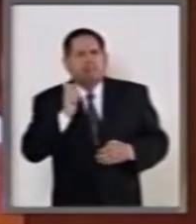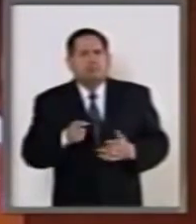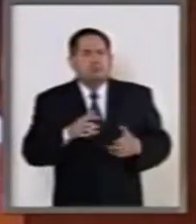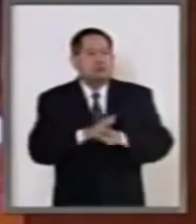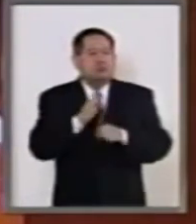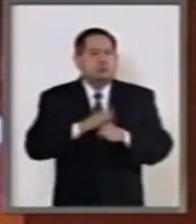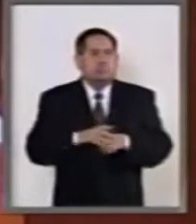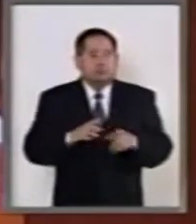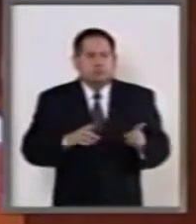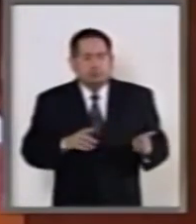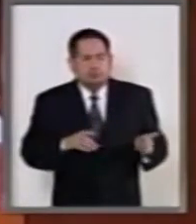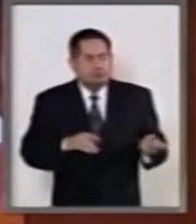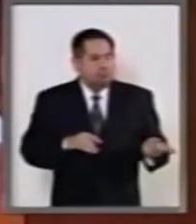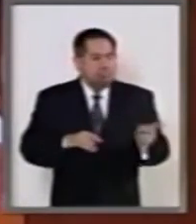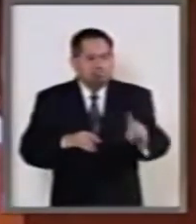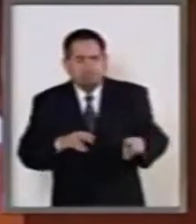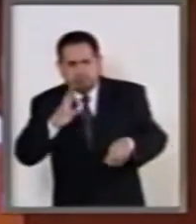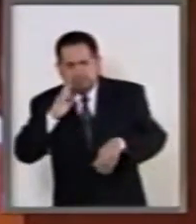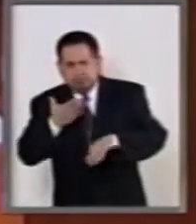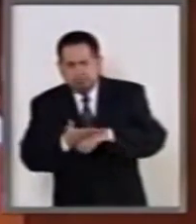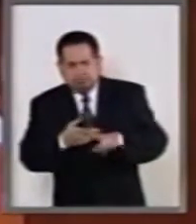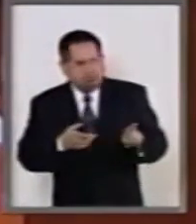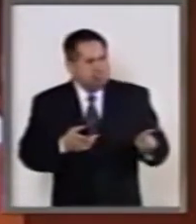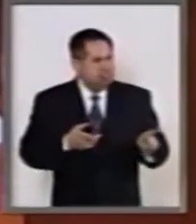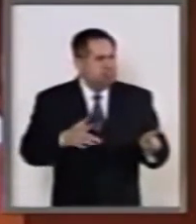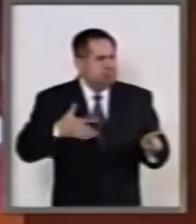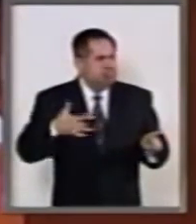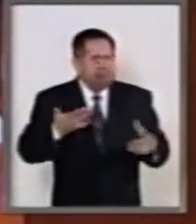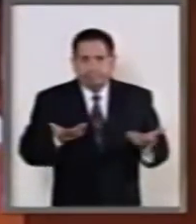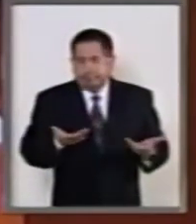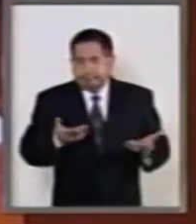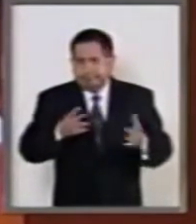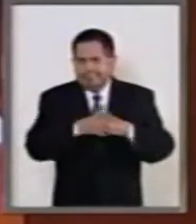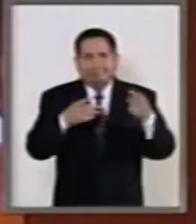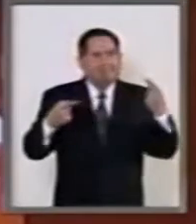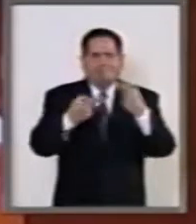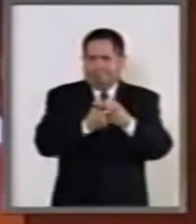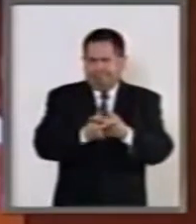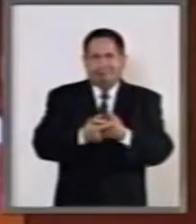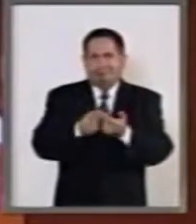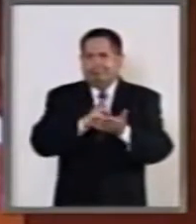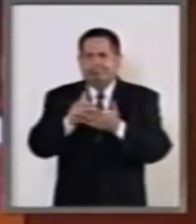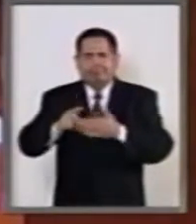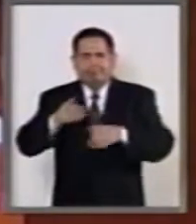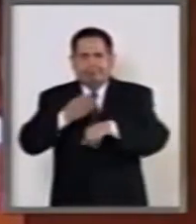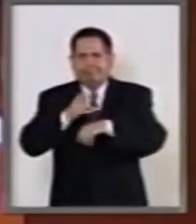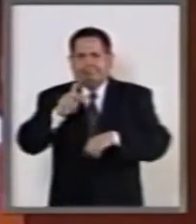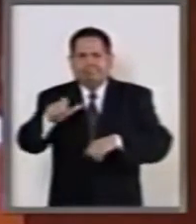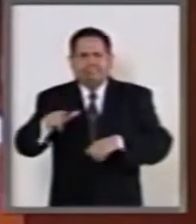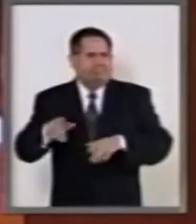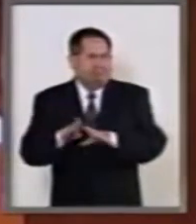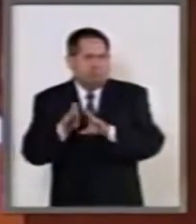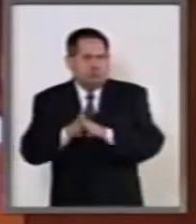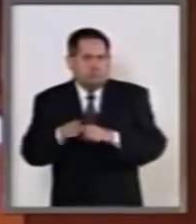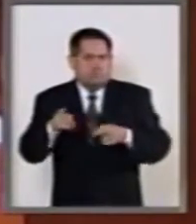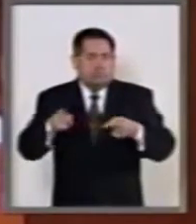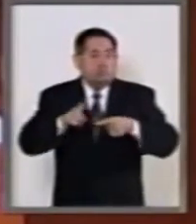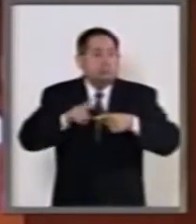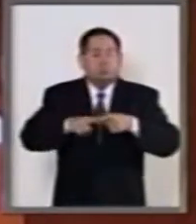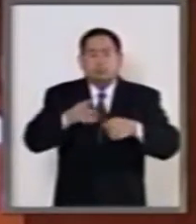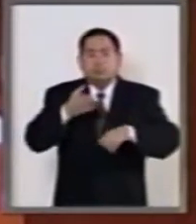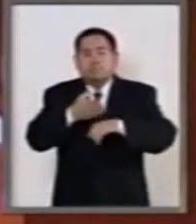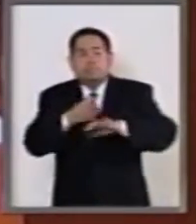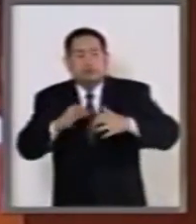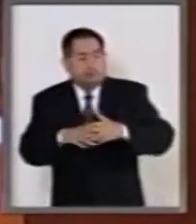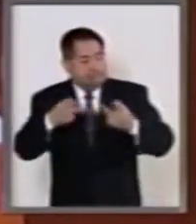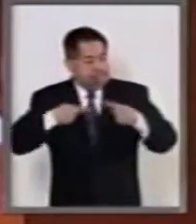la responsabilidad del imputado, lo que resulta contrario al derecho penal del acto, en el que se sanciona